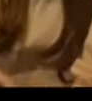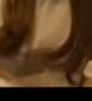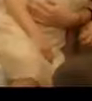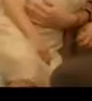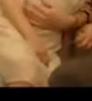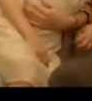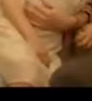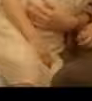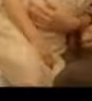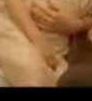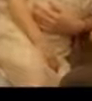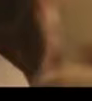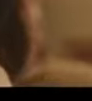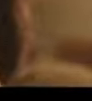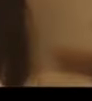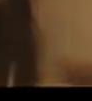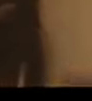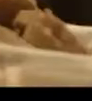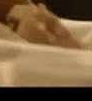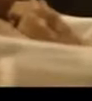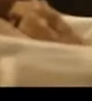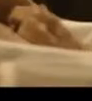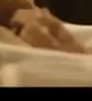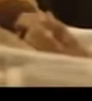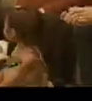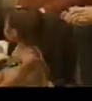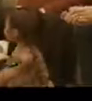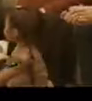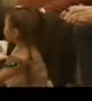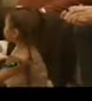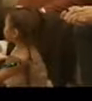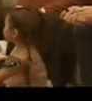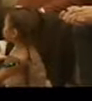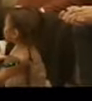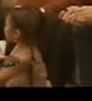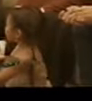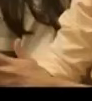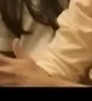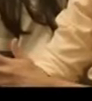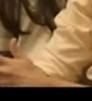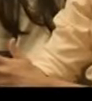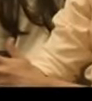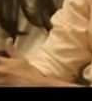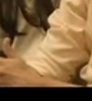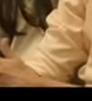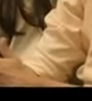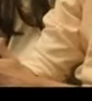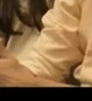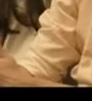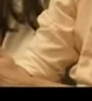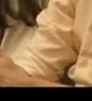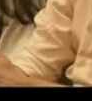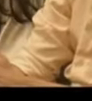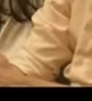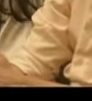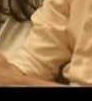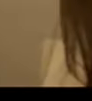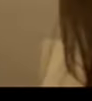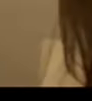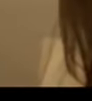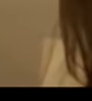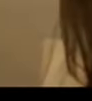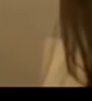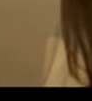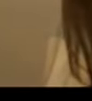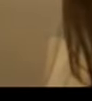Todos tenemos algo que compartir. Que en esta Navidad nadie se sienta solo. Sigamos contribuyendo para tener un mundo en donde